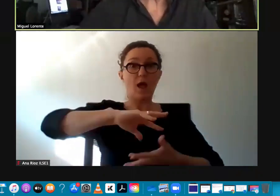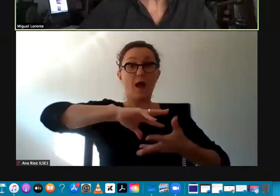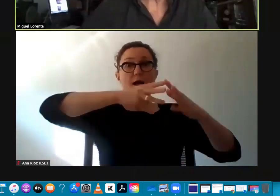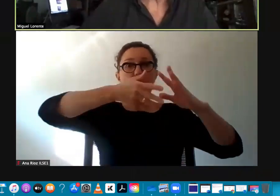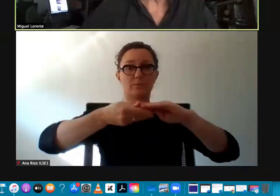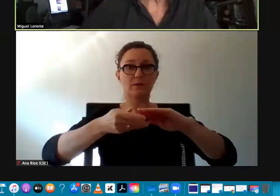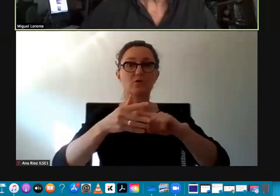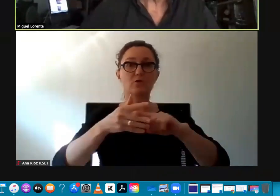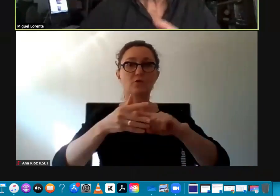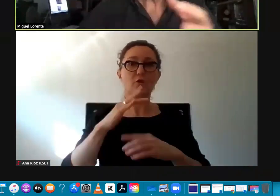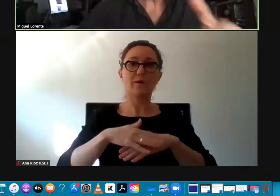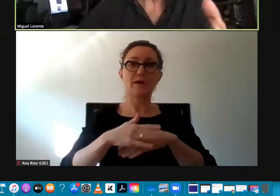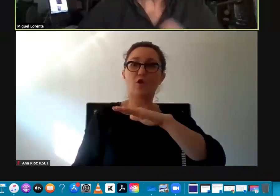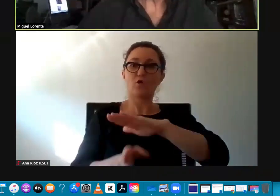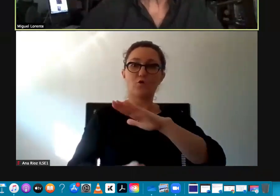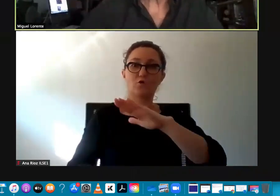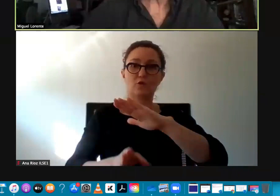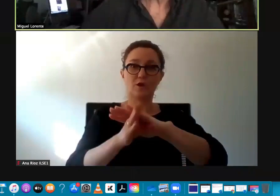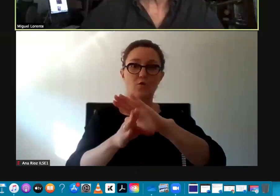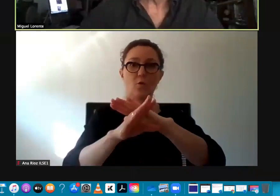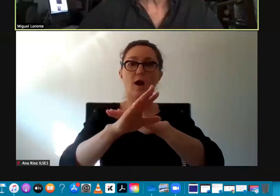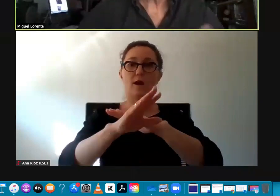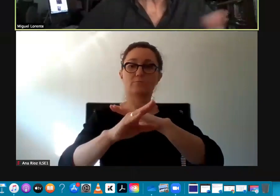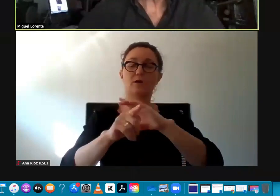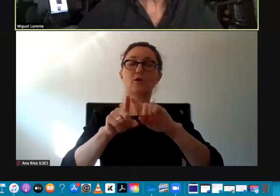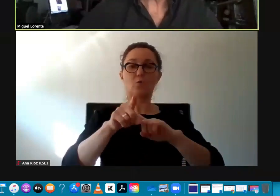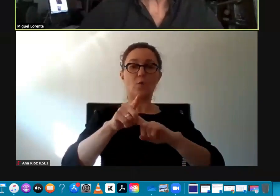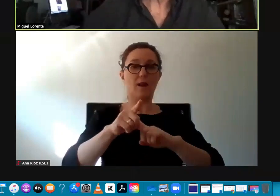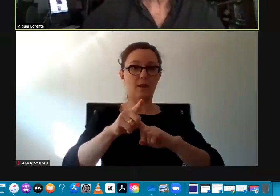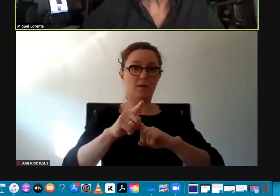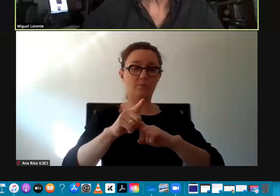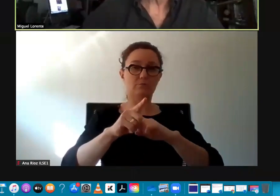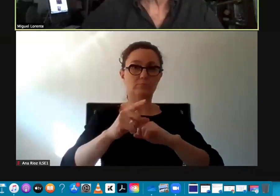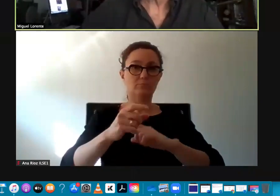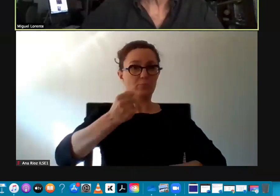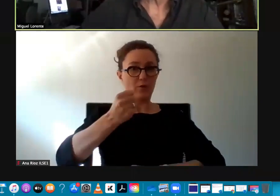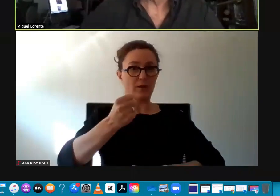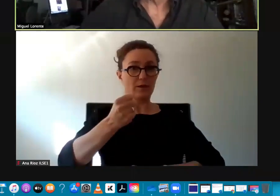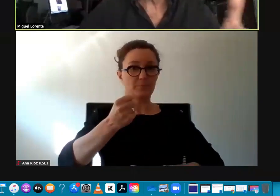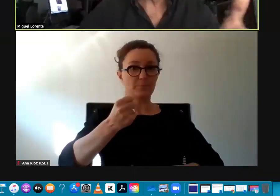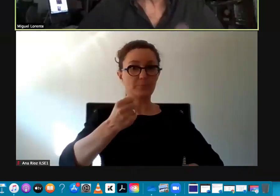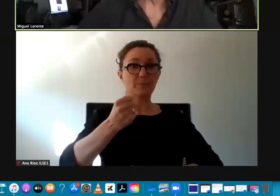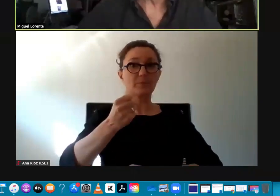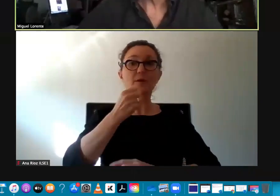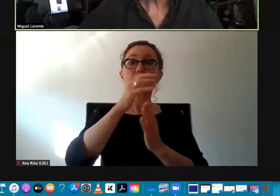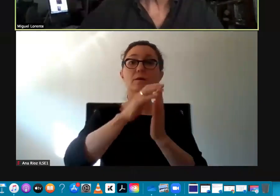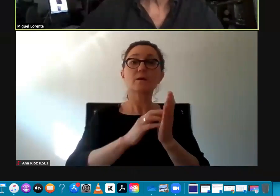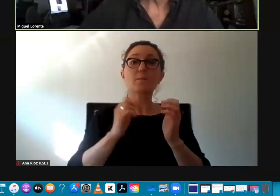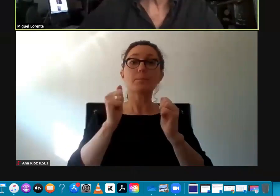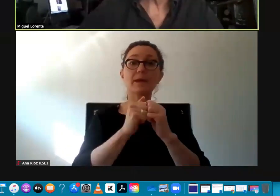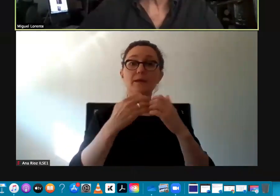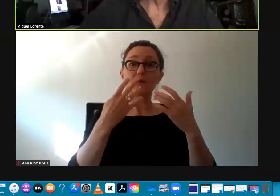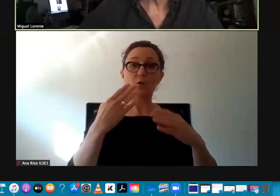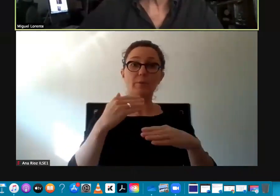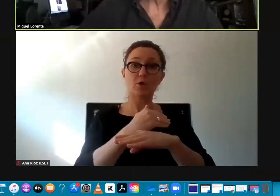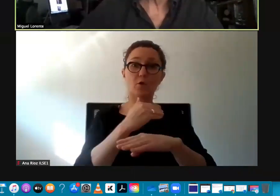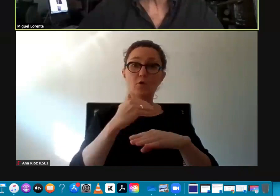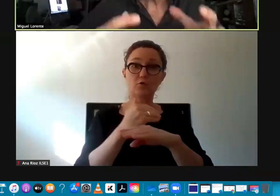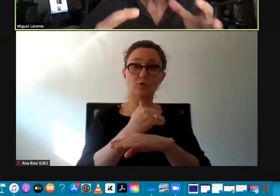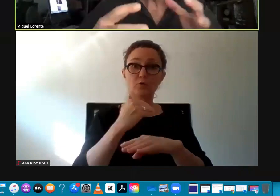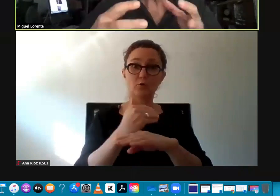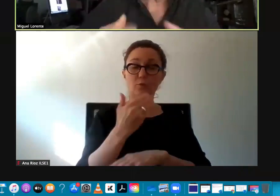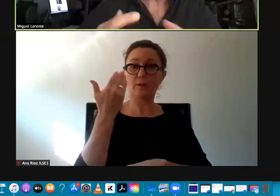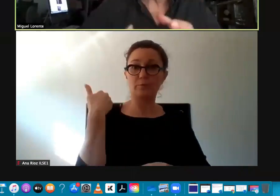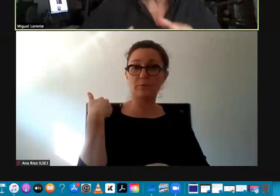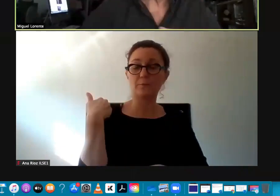intentar mantener sus posiciones de poder. En un reciente artículo del 29 de octubre de Susan Faludi en el New